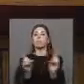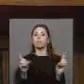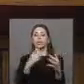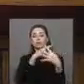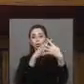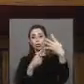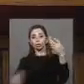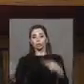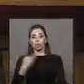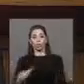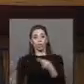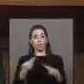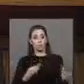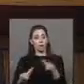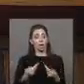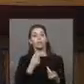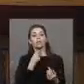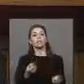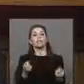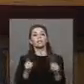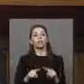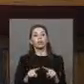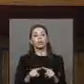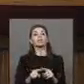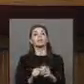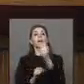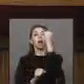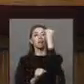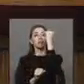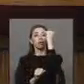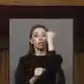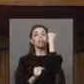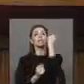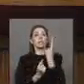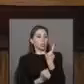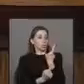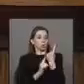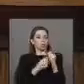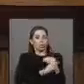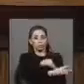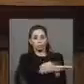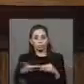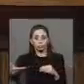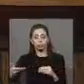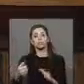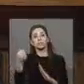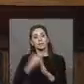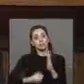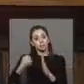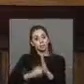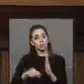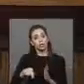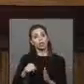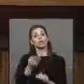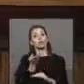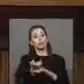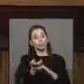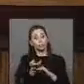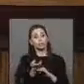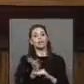demandas, que buscan redistribuir el poder en nuestra sociedad. Persistir en estas luchas y demandas,